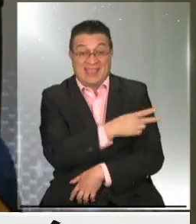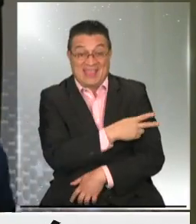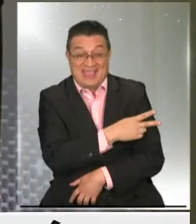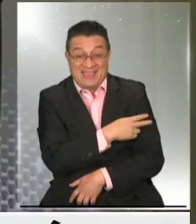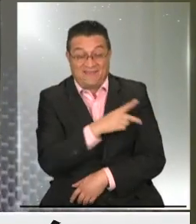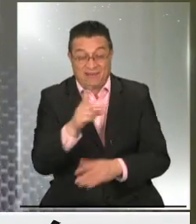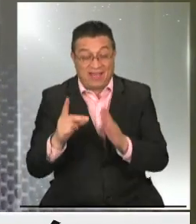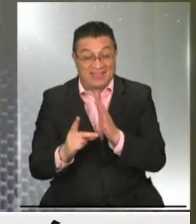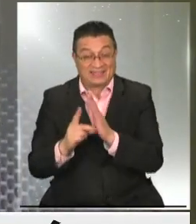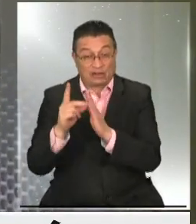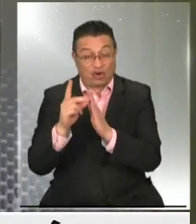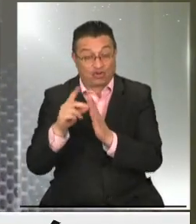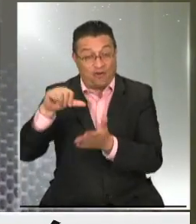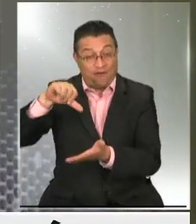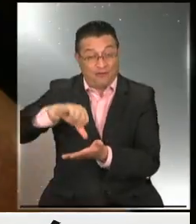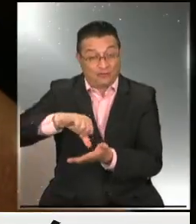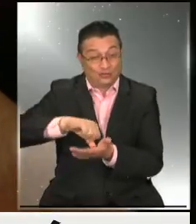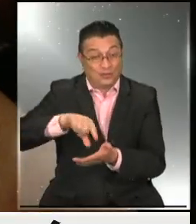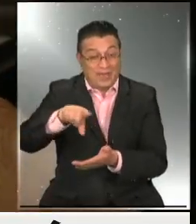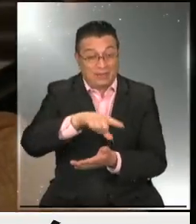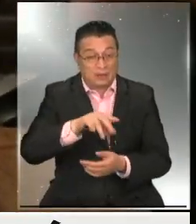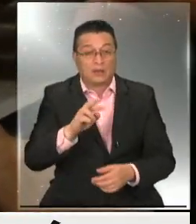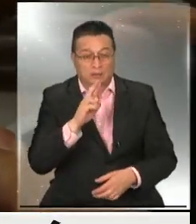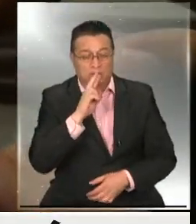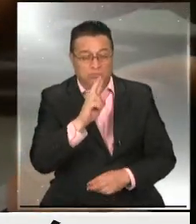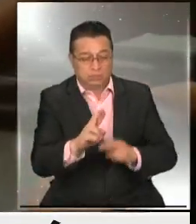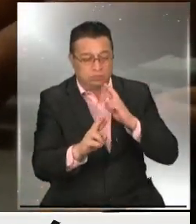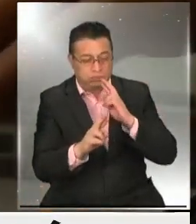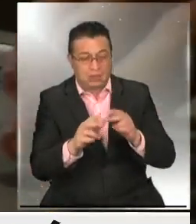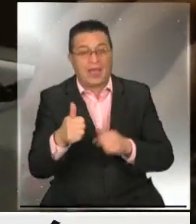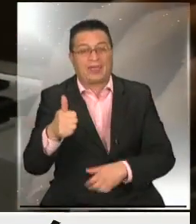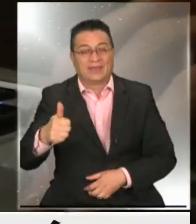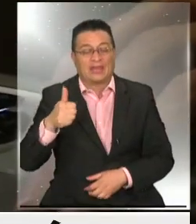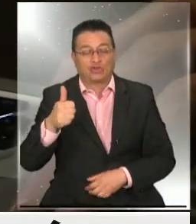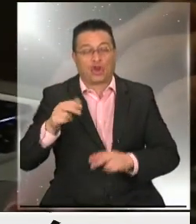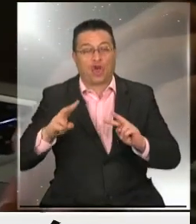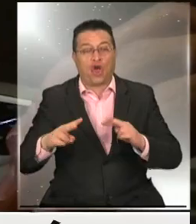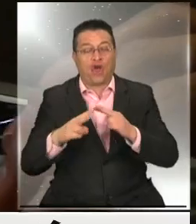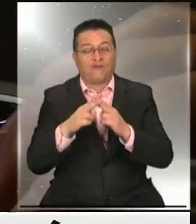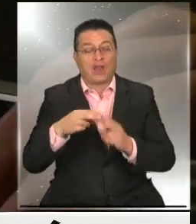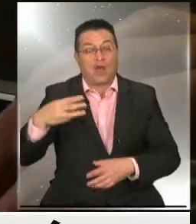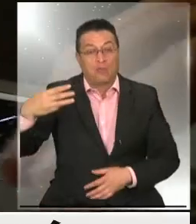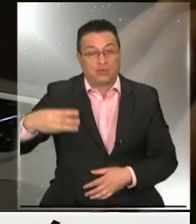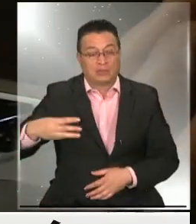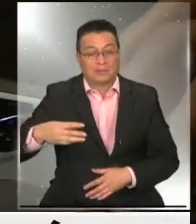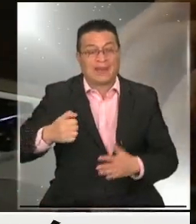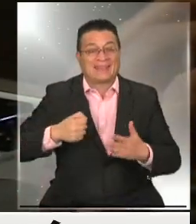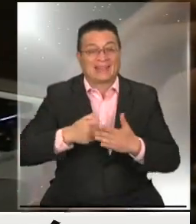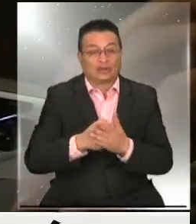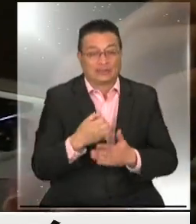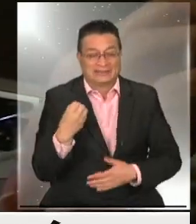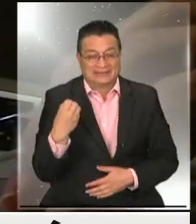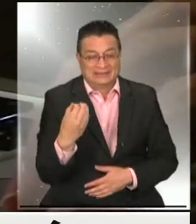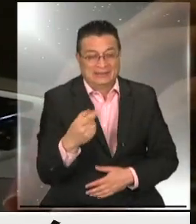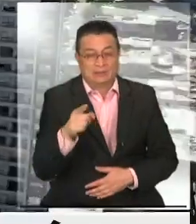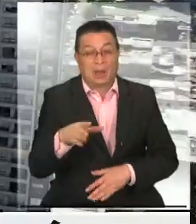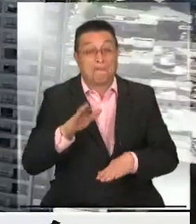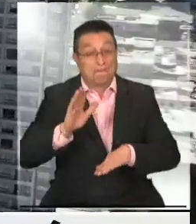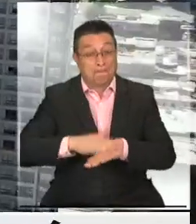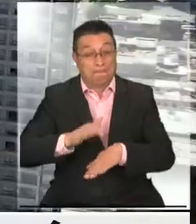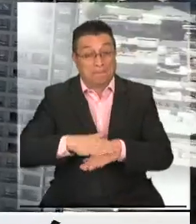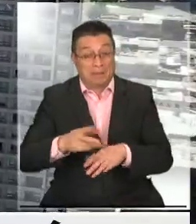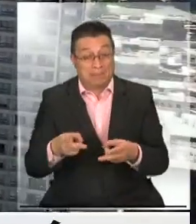de Desarrollo Urbano respondía a una consulta del entonces director de Obras Municipales de Estación Central respecto al permiso